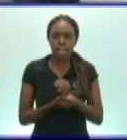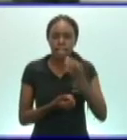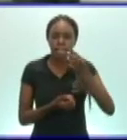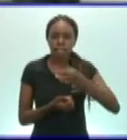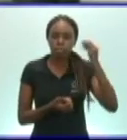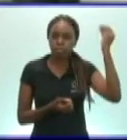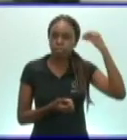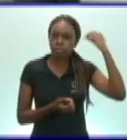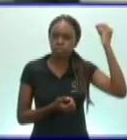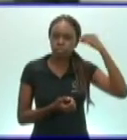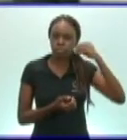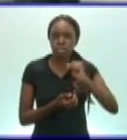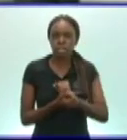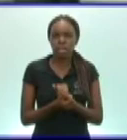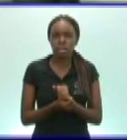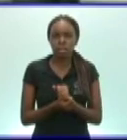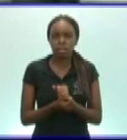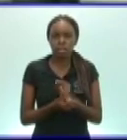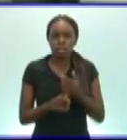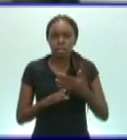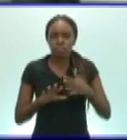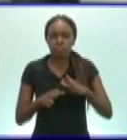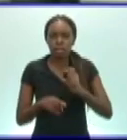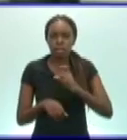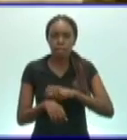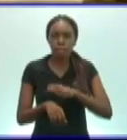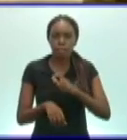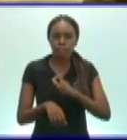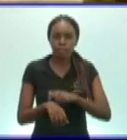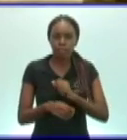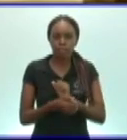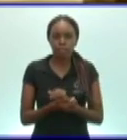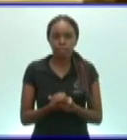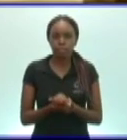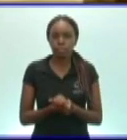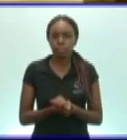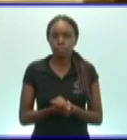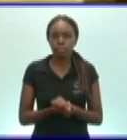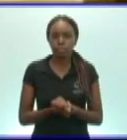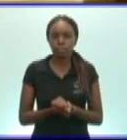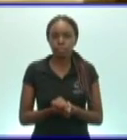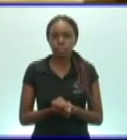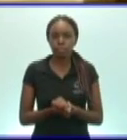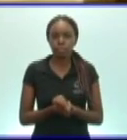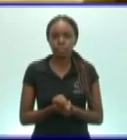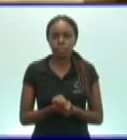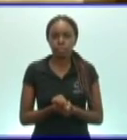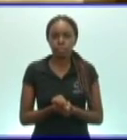sabe aquilatar el momento en que tiene que dar un paso.